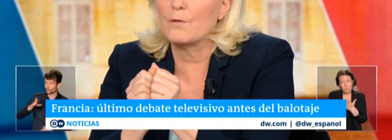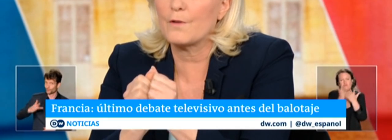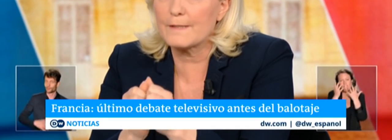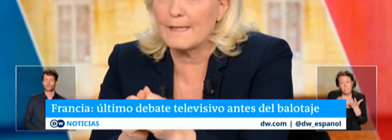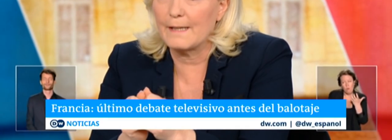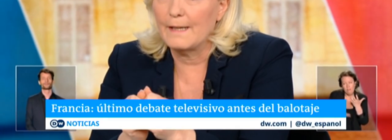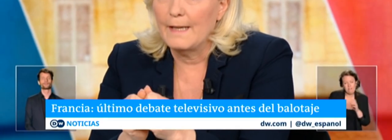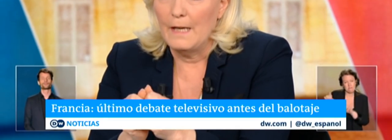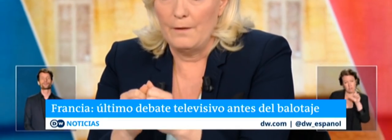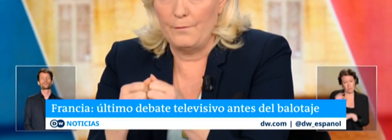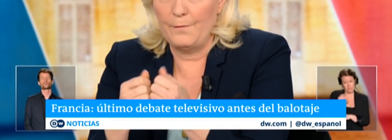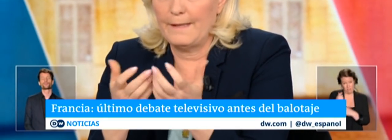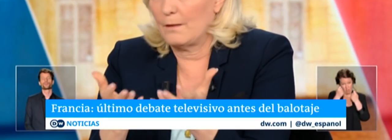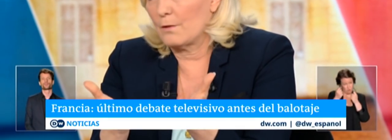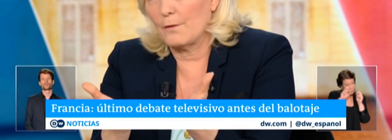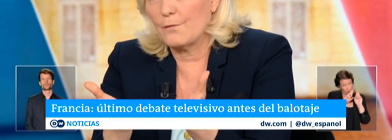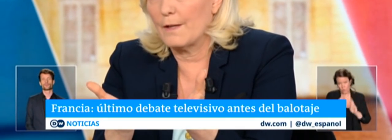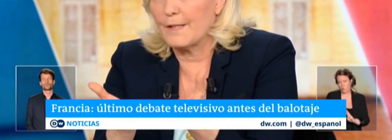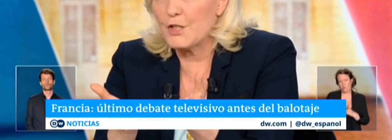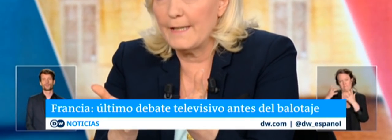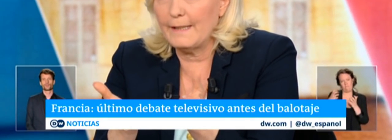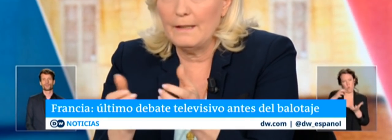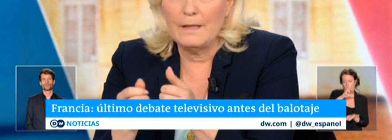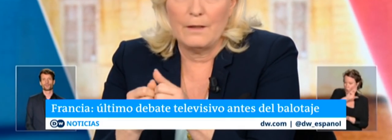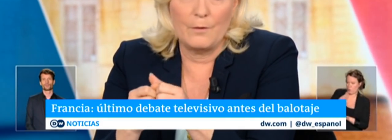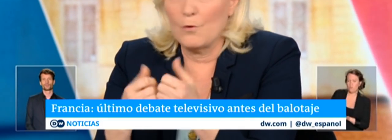ventaja de 12 puntos sobre el ep